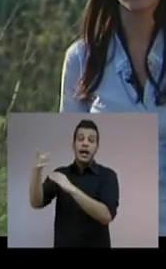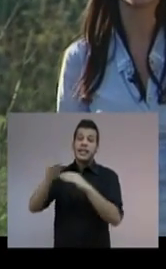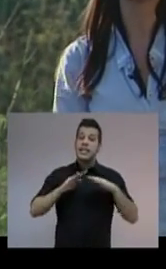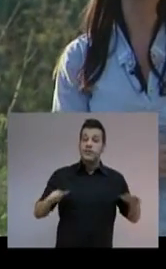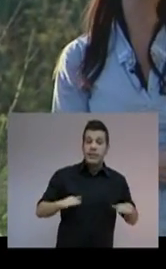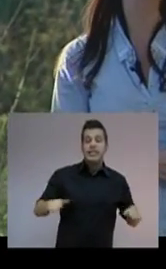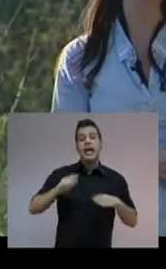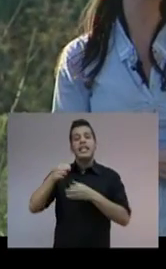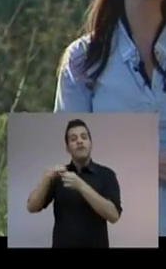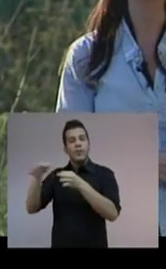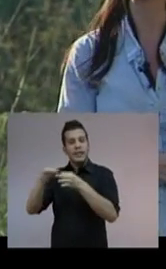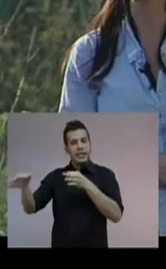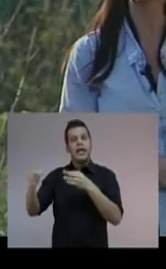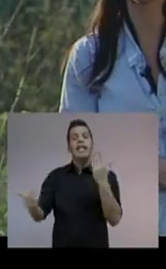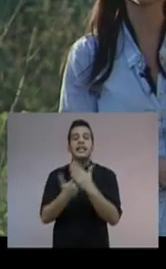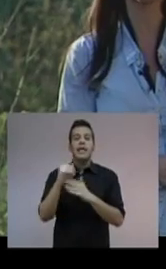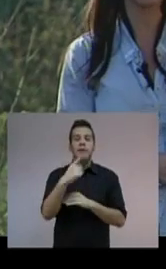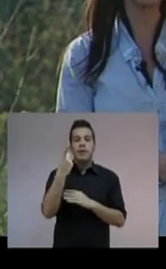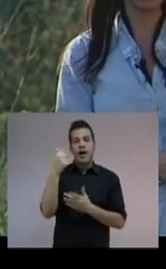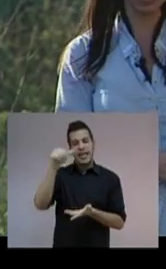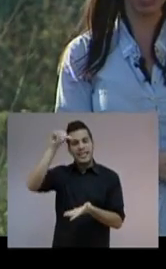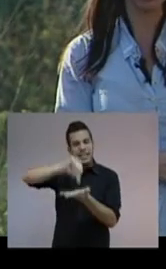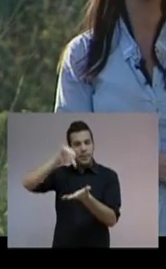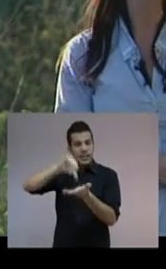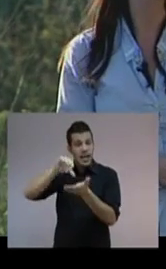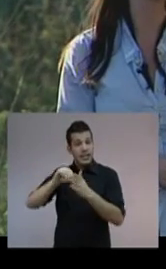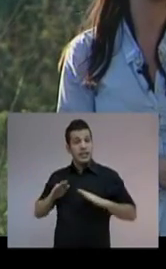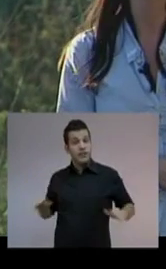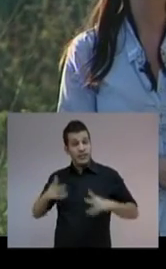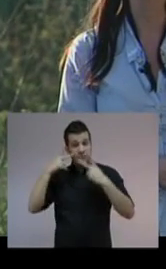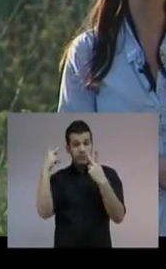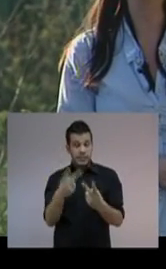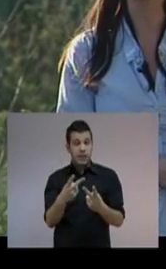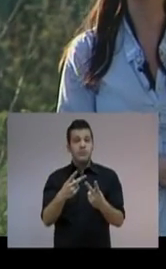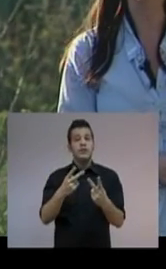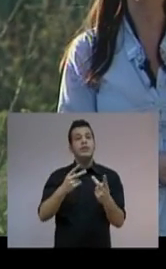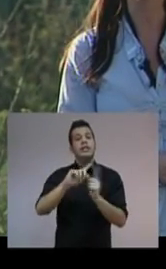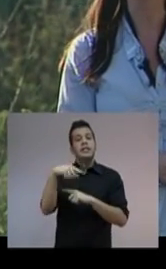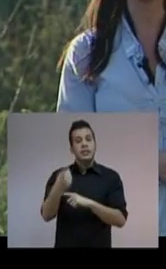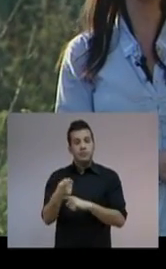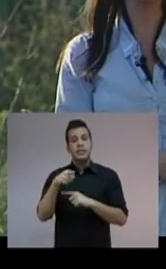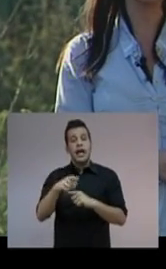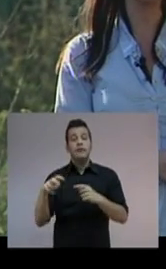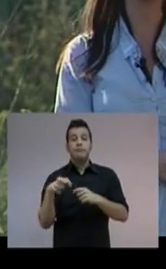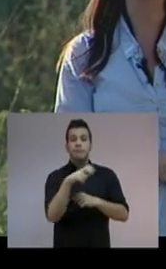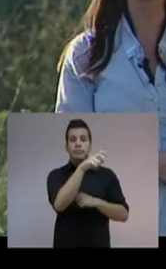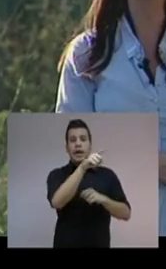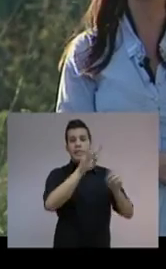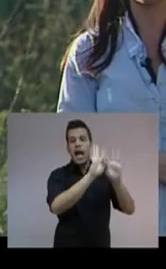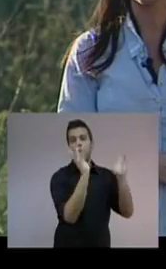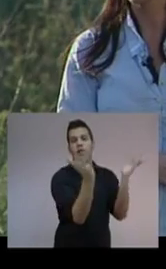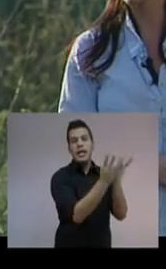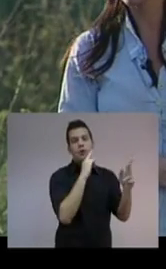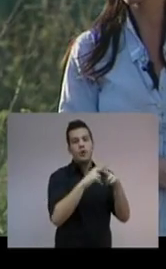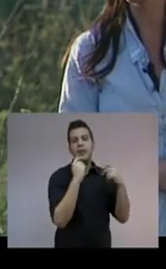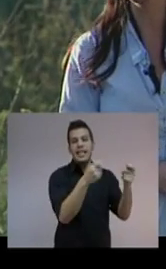primer día de ruta visitamos la capital de la más grande de las islas, Ibiza, y subimos al recinto amurallado conocido como Dal de la